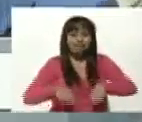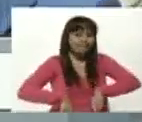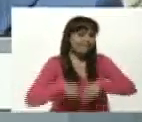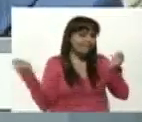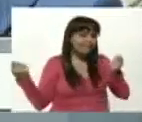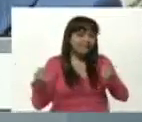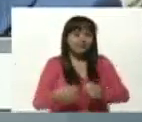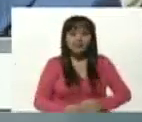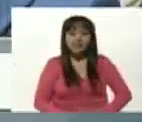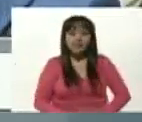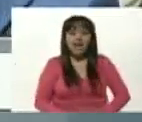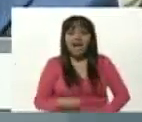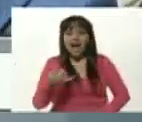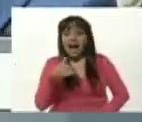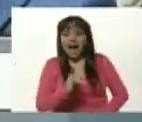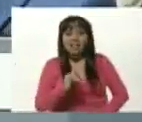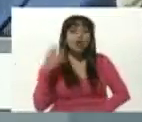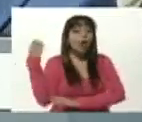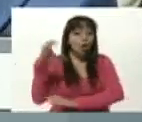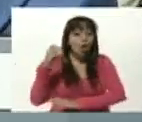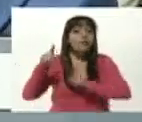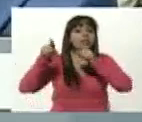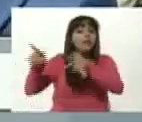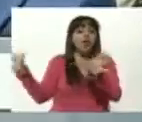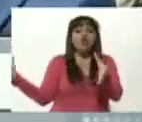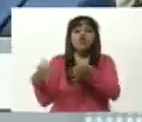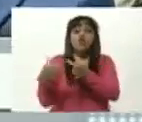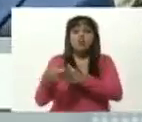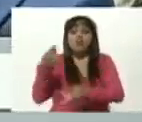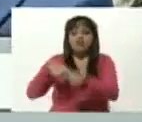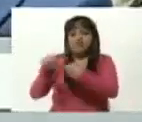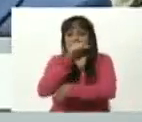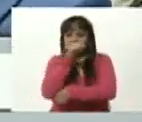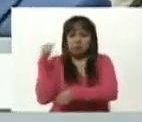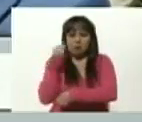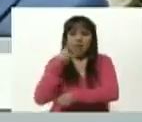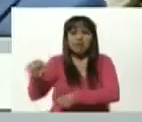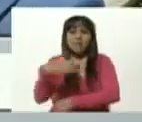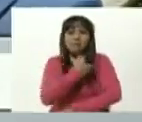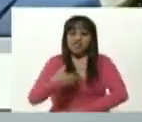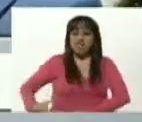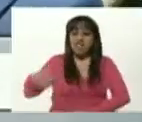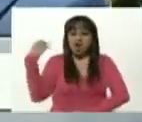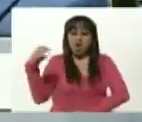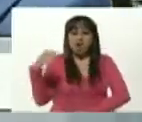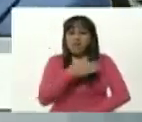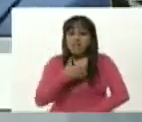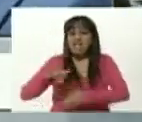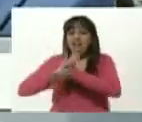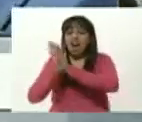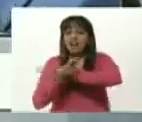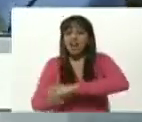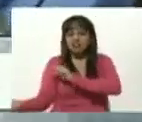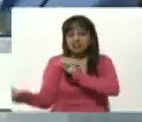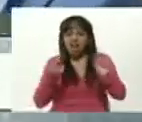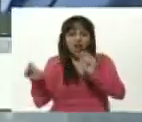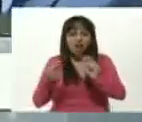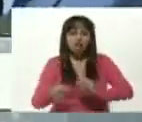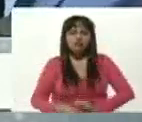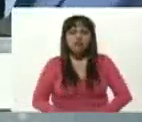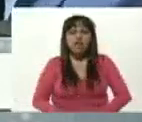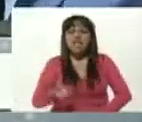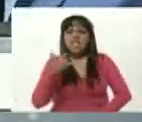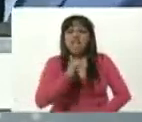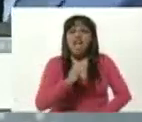una reacción desde Colombia, la oligarquía narcotraficante y de Iván Duque para reventar el diálogo, y hay una